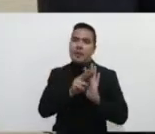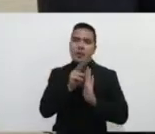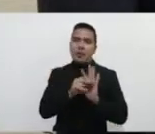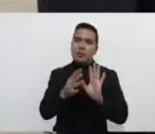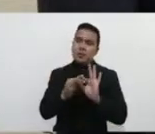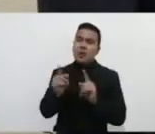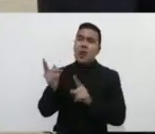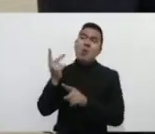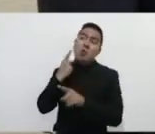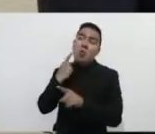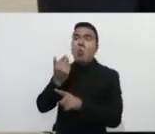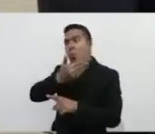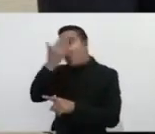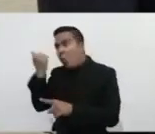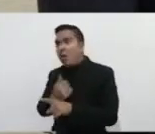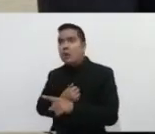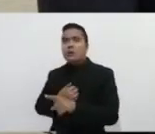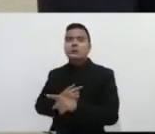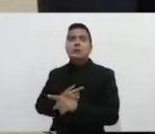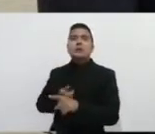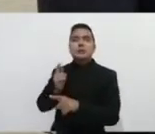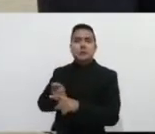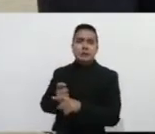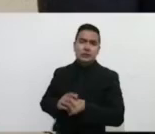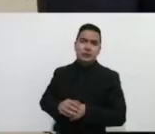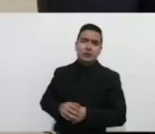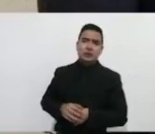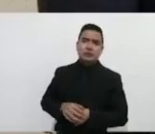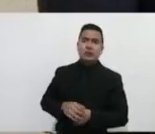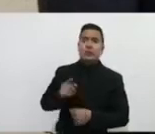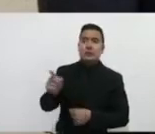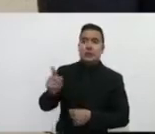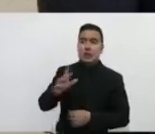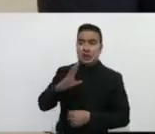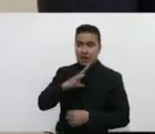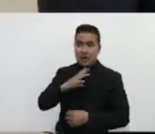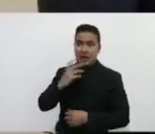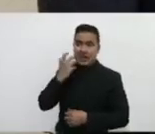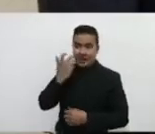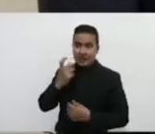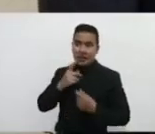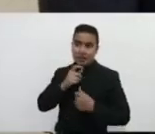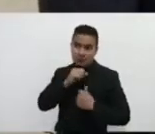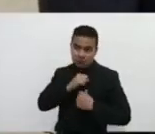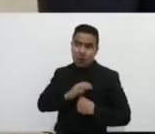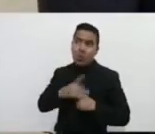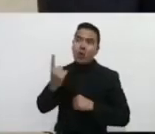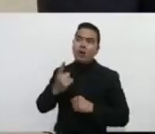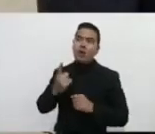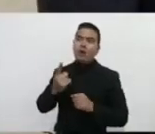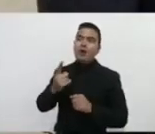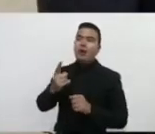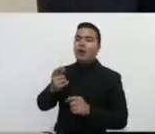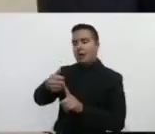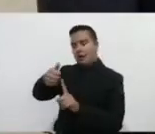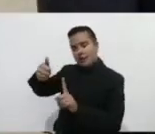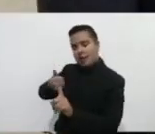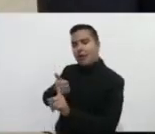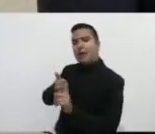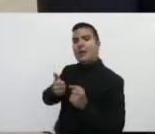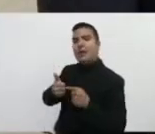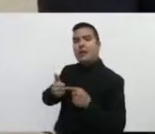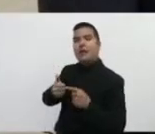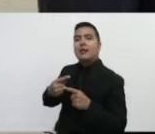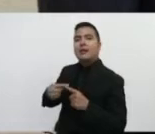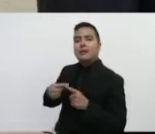partidos políticos decían que ella obviamente no sabía de política, que estaba participando como candidata a la